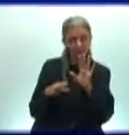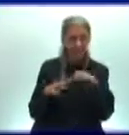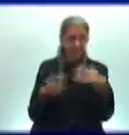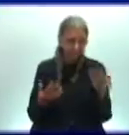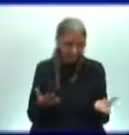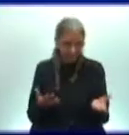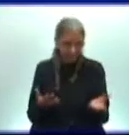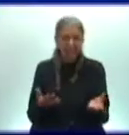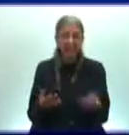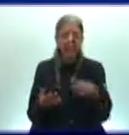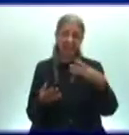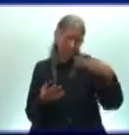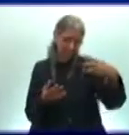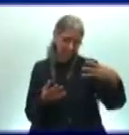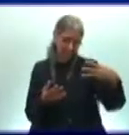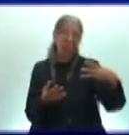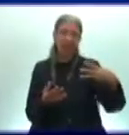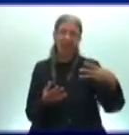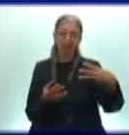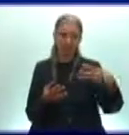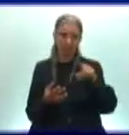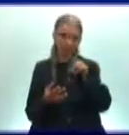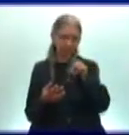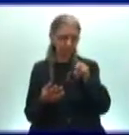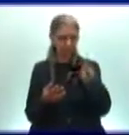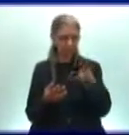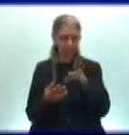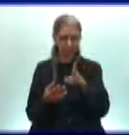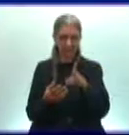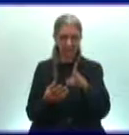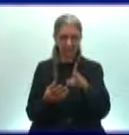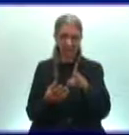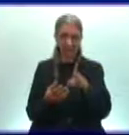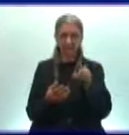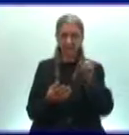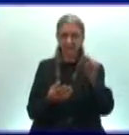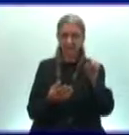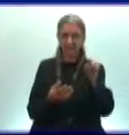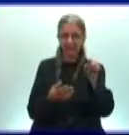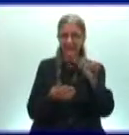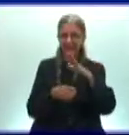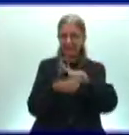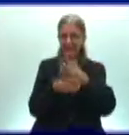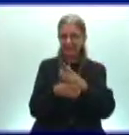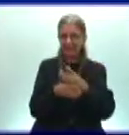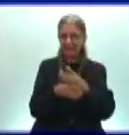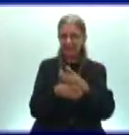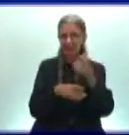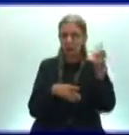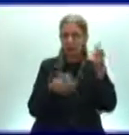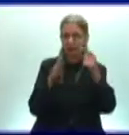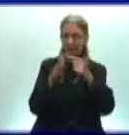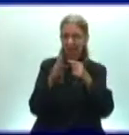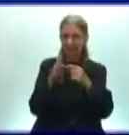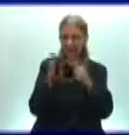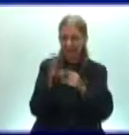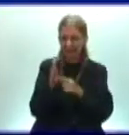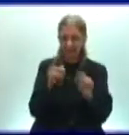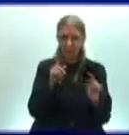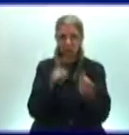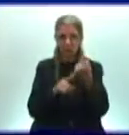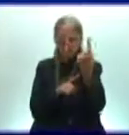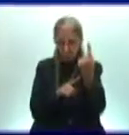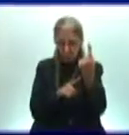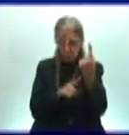átomos de cada elemento. Insisto, cuando veamos representado el símbolo del elemento, ese símbolo nos indica que hay un